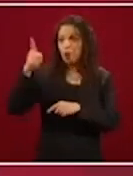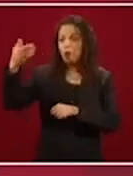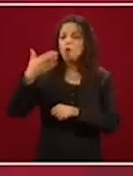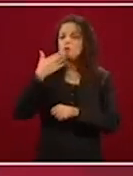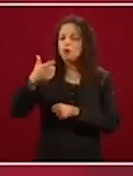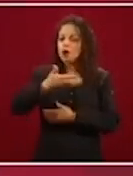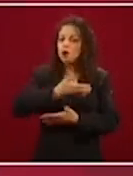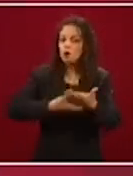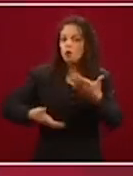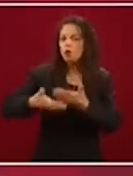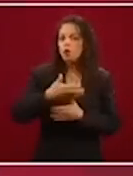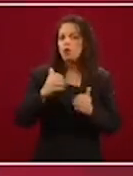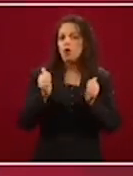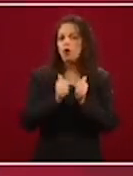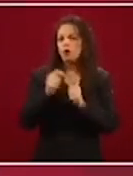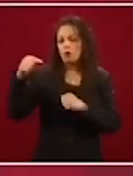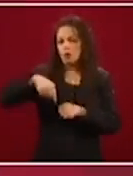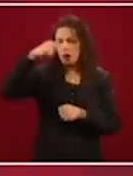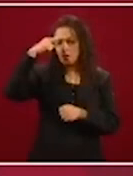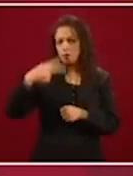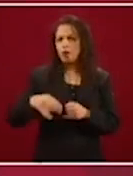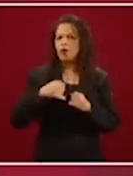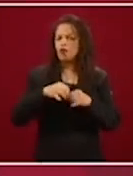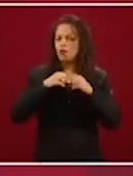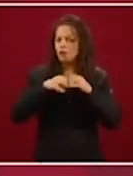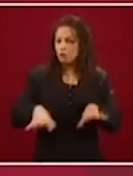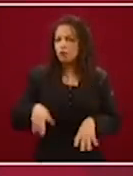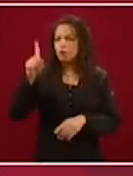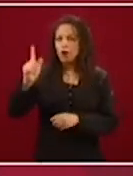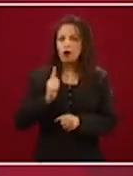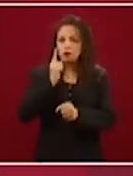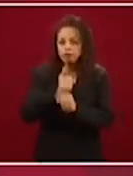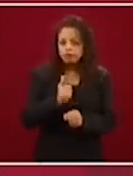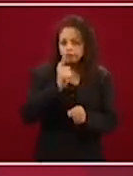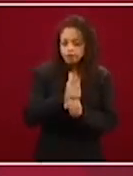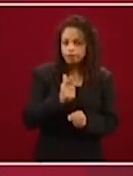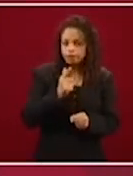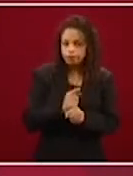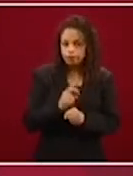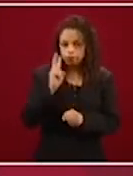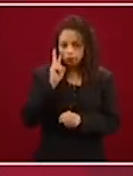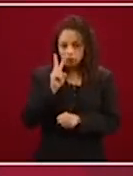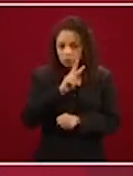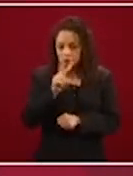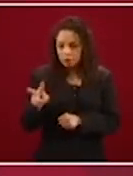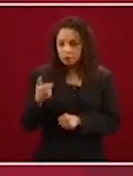compartido sus hallazgos lo que aprendieron